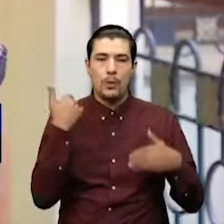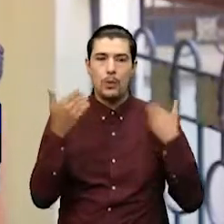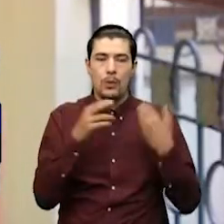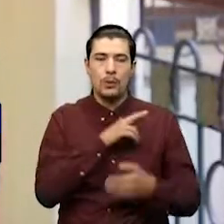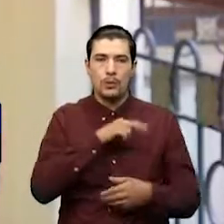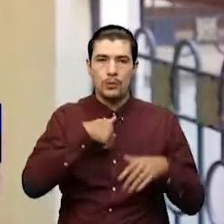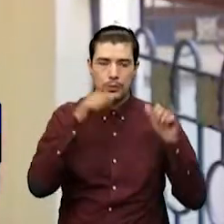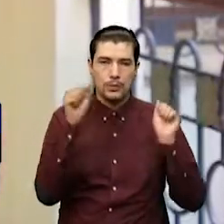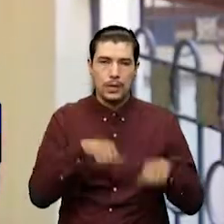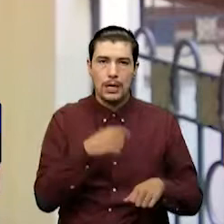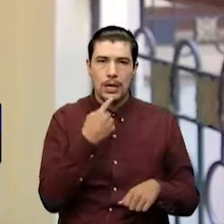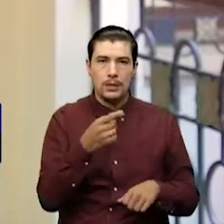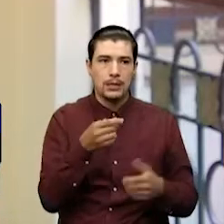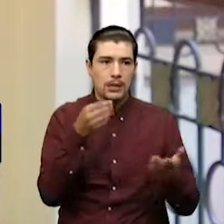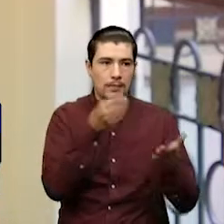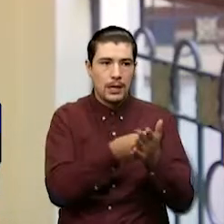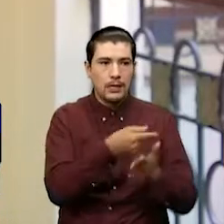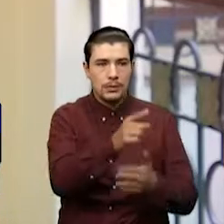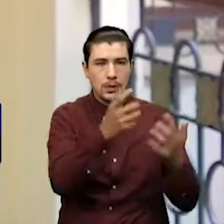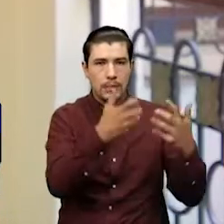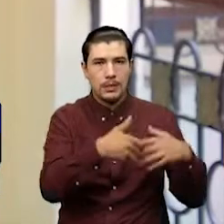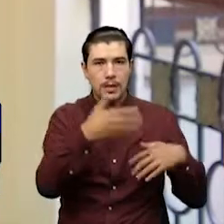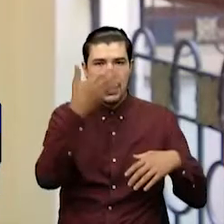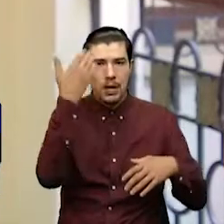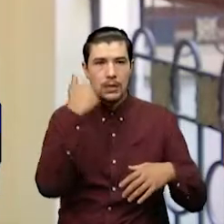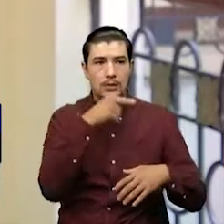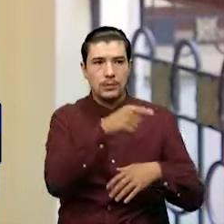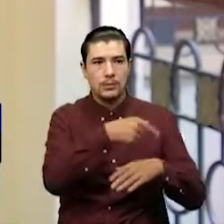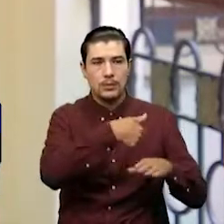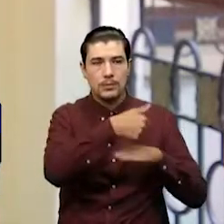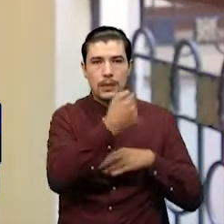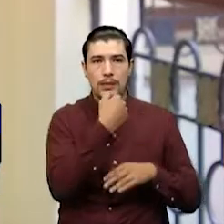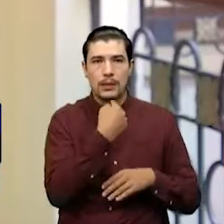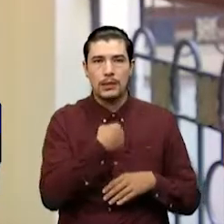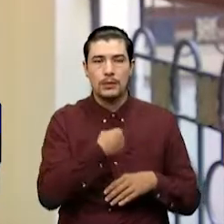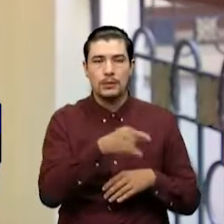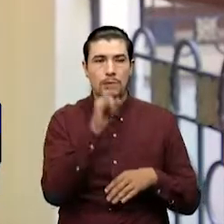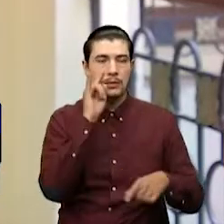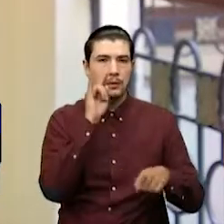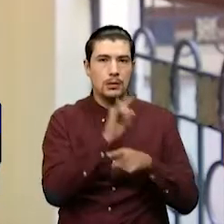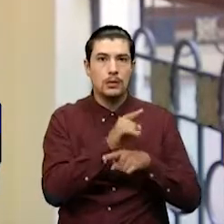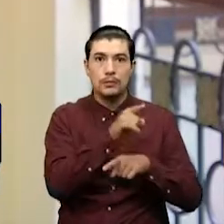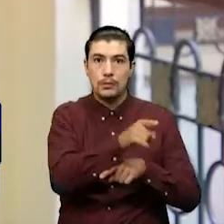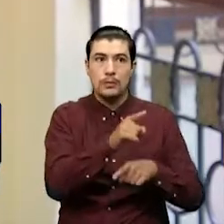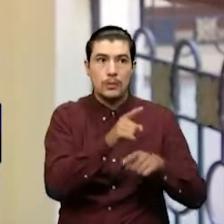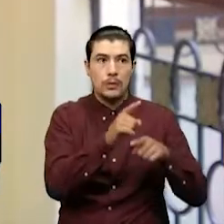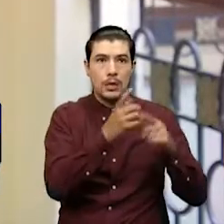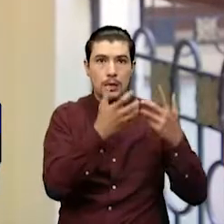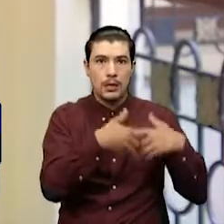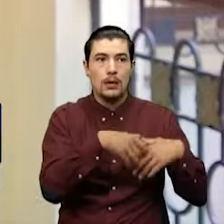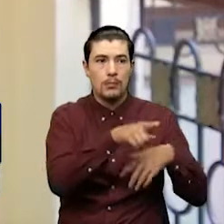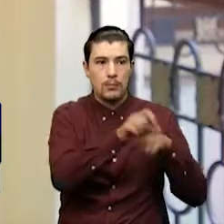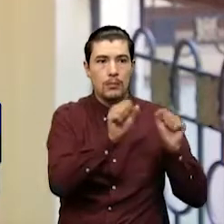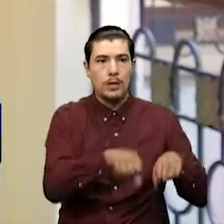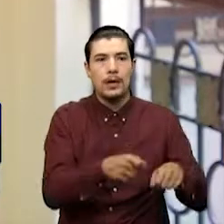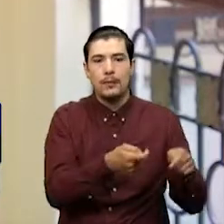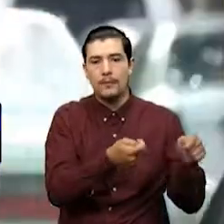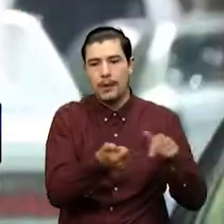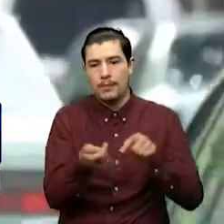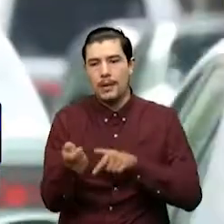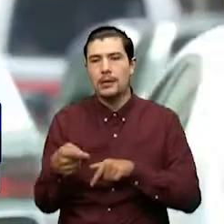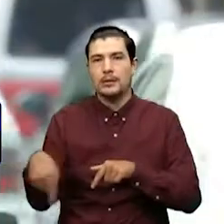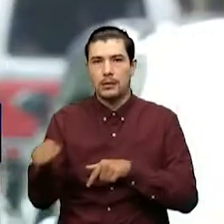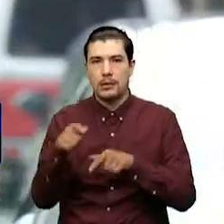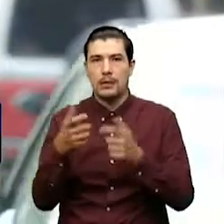a este operador esta cantidad que nos haya dicho a la interventoría y él a su vez podrá pagarle a los sus proveedores